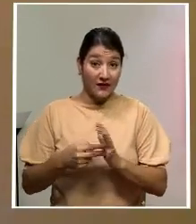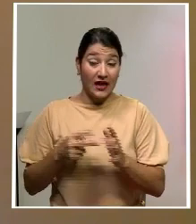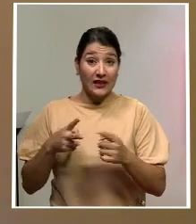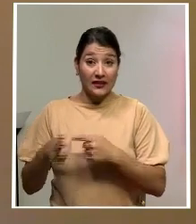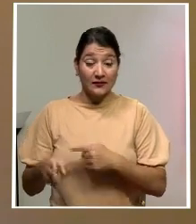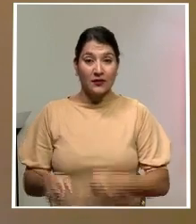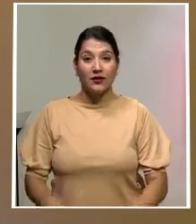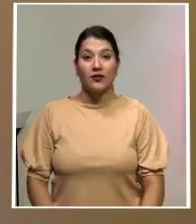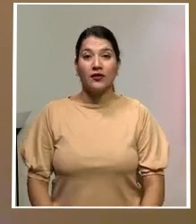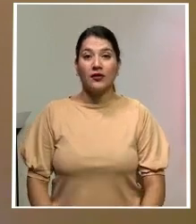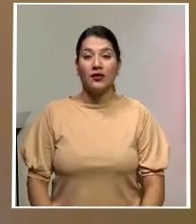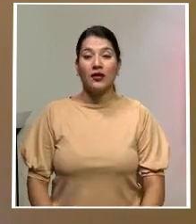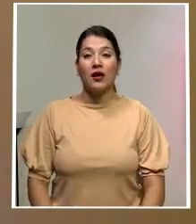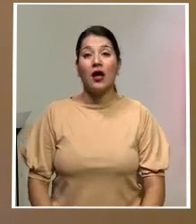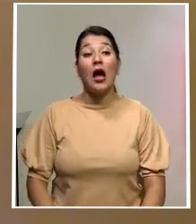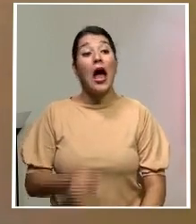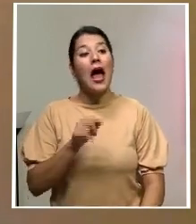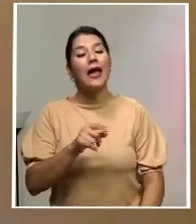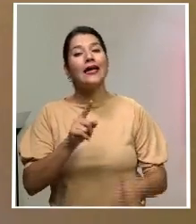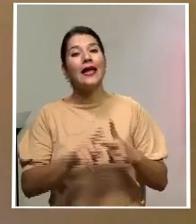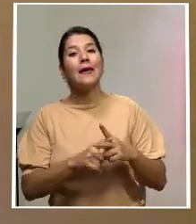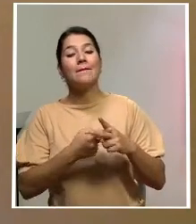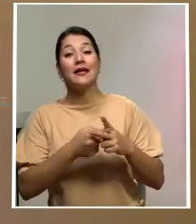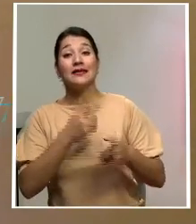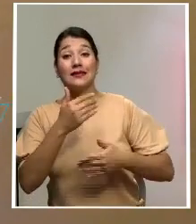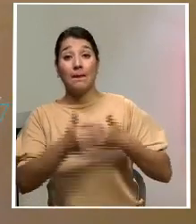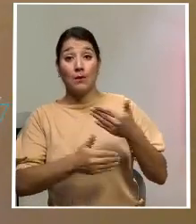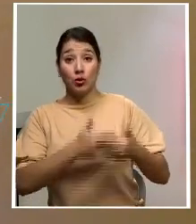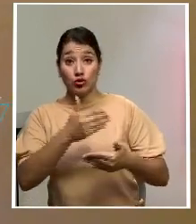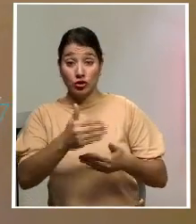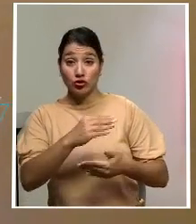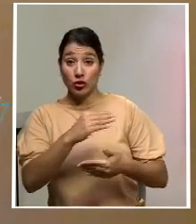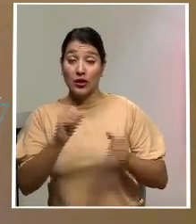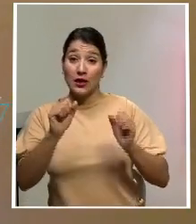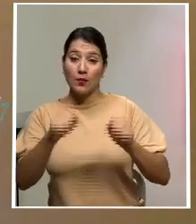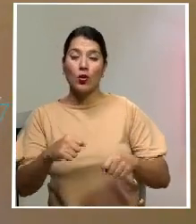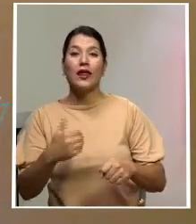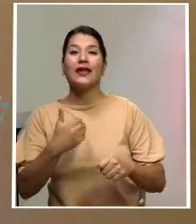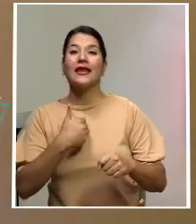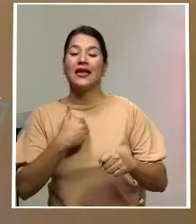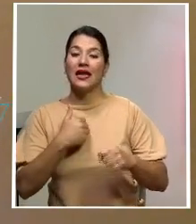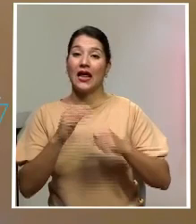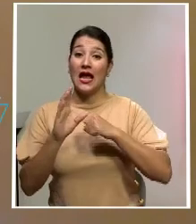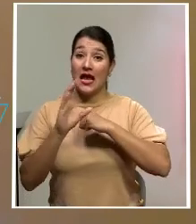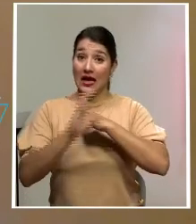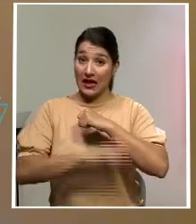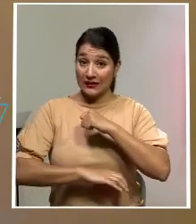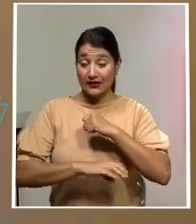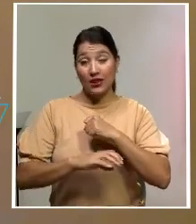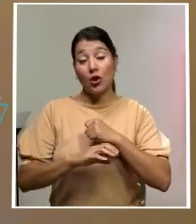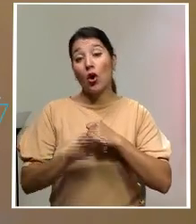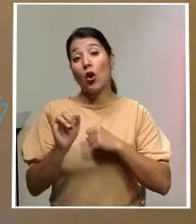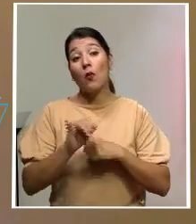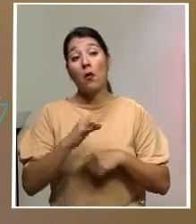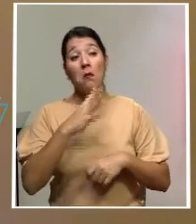ese proceso y puede ser sancionado desde una amonestación verbal